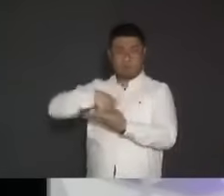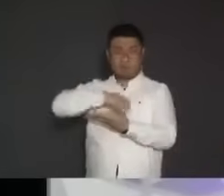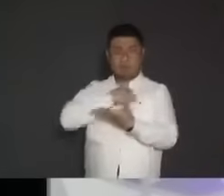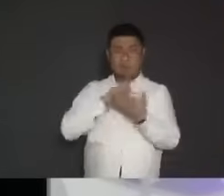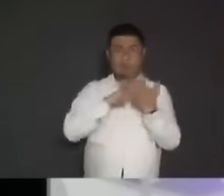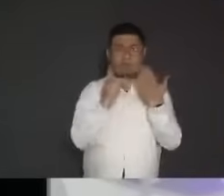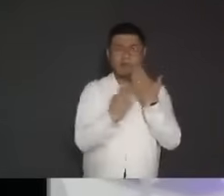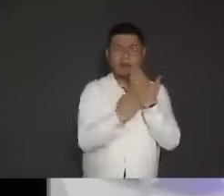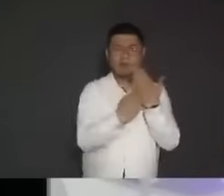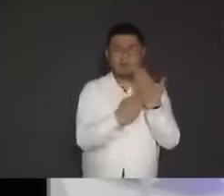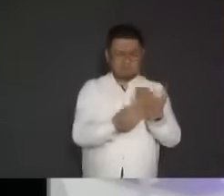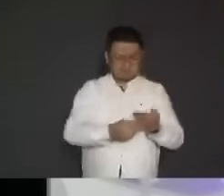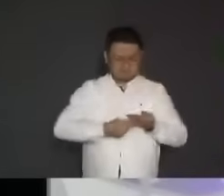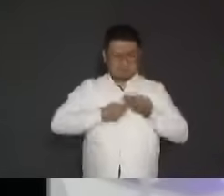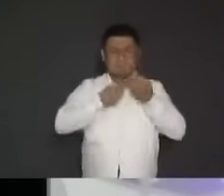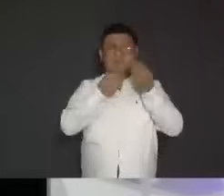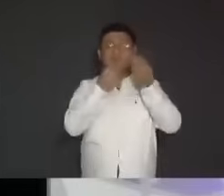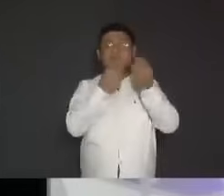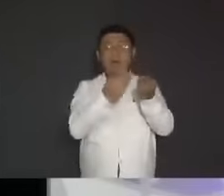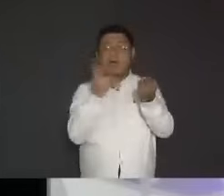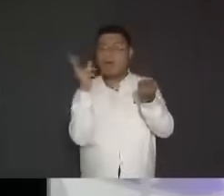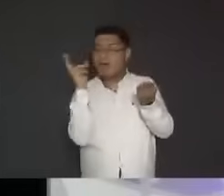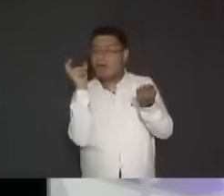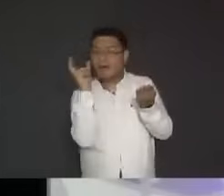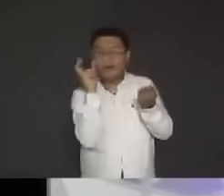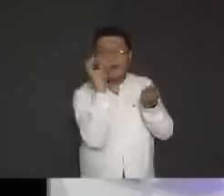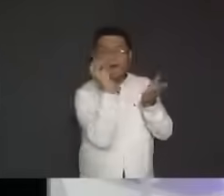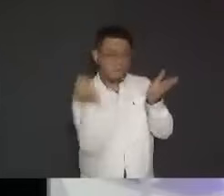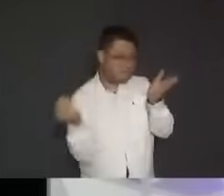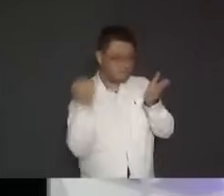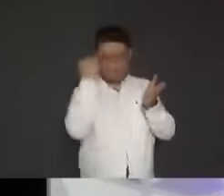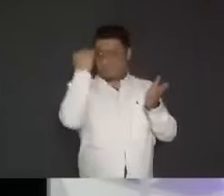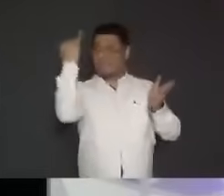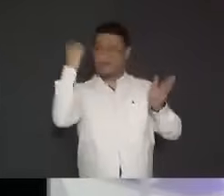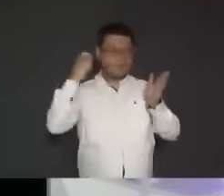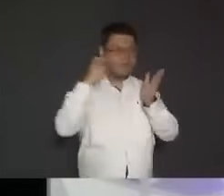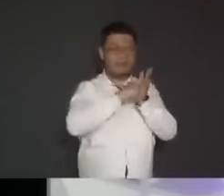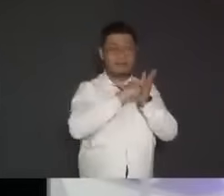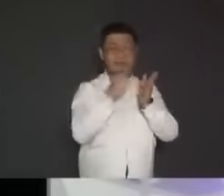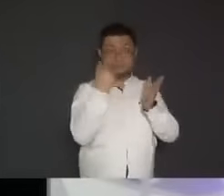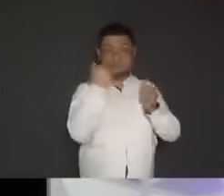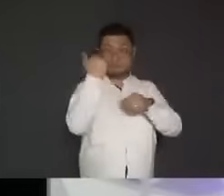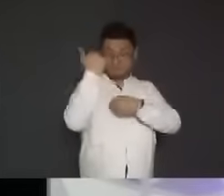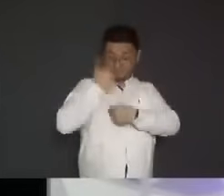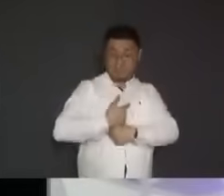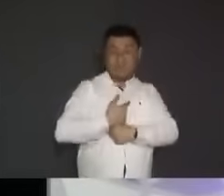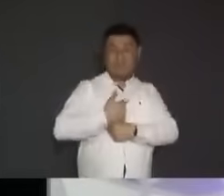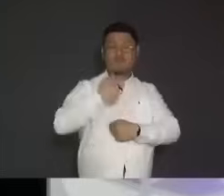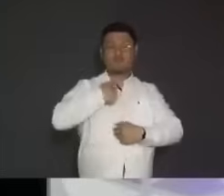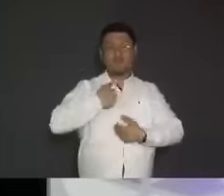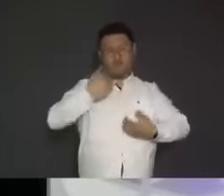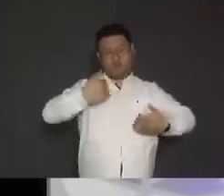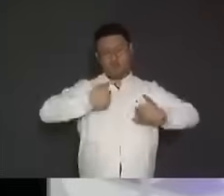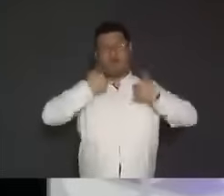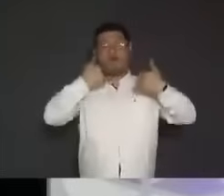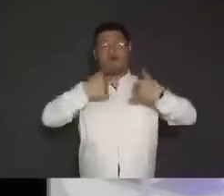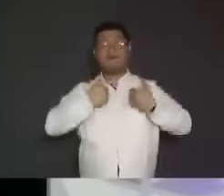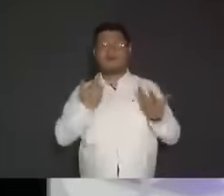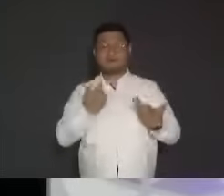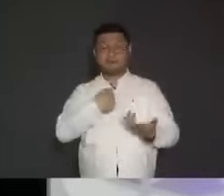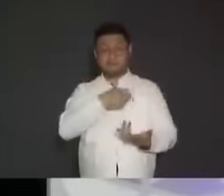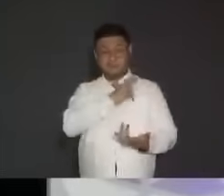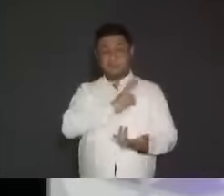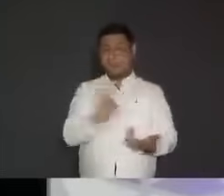las ciudadanas, surgieron de escucharte. Como verás, soy la más joven en este espacio, la única que sí puede